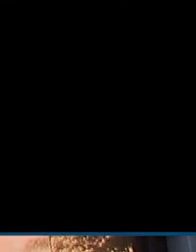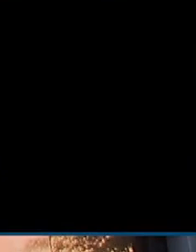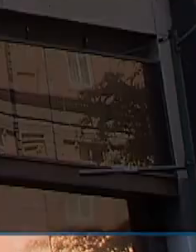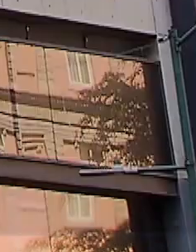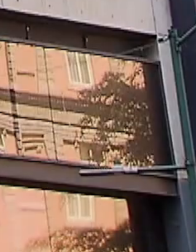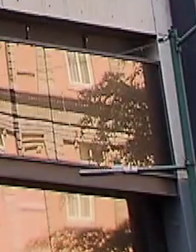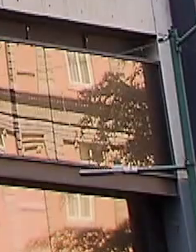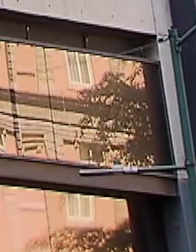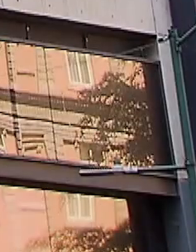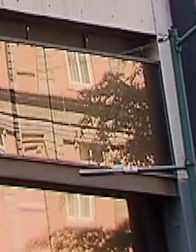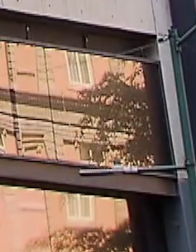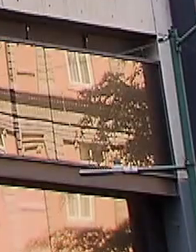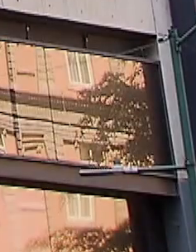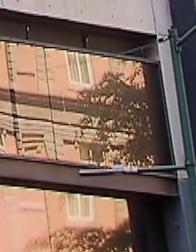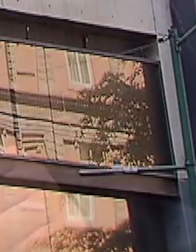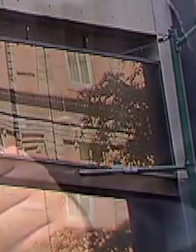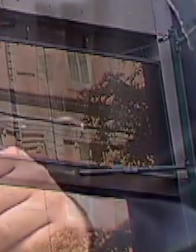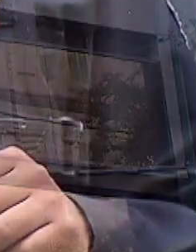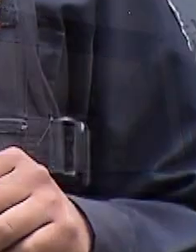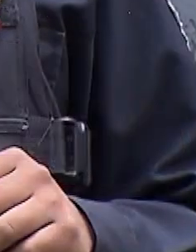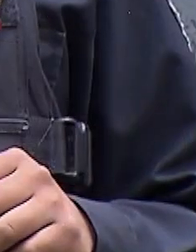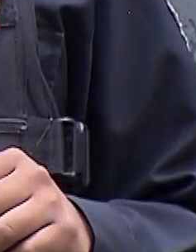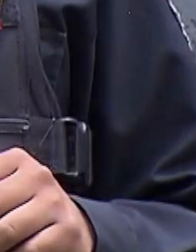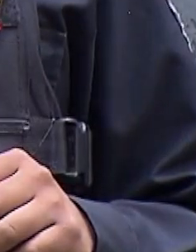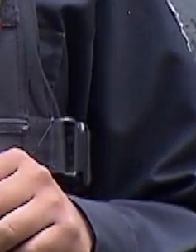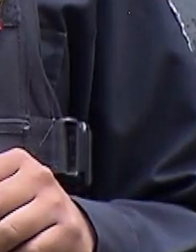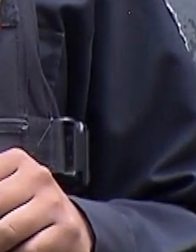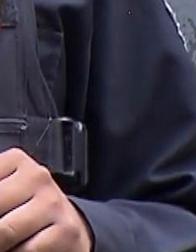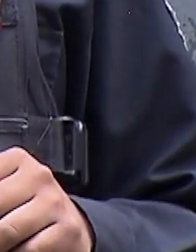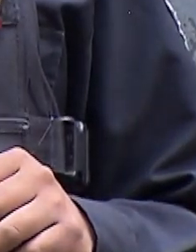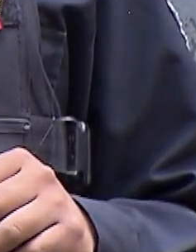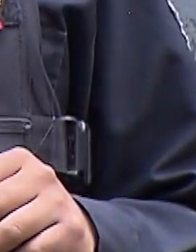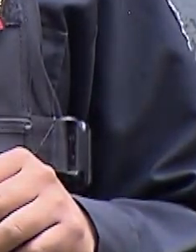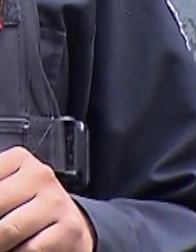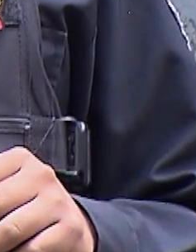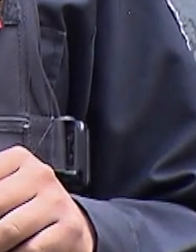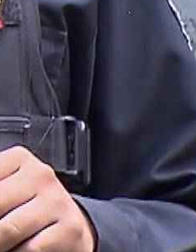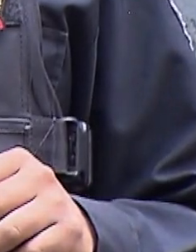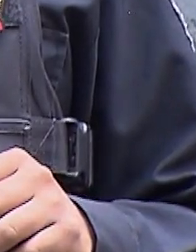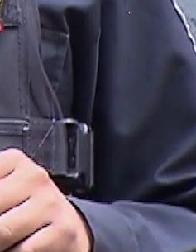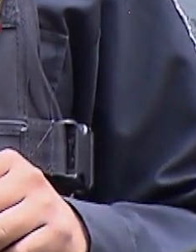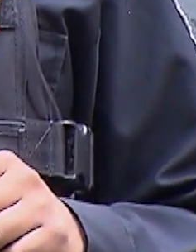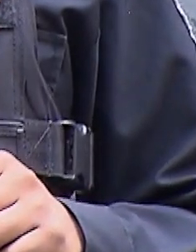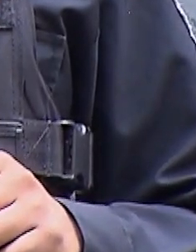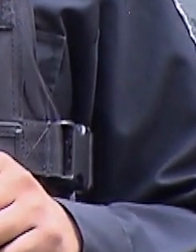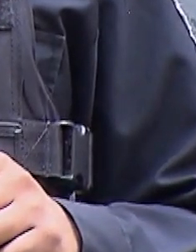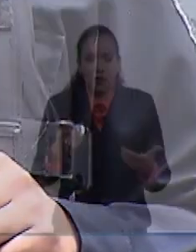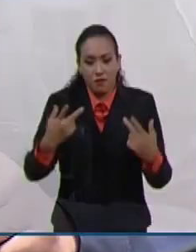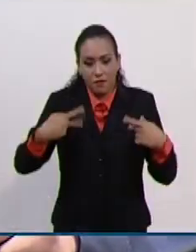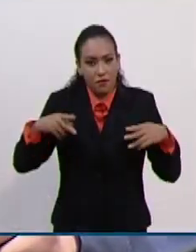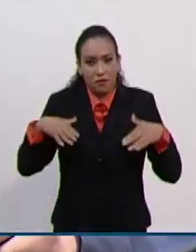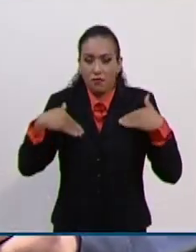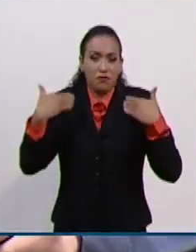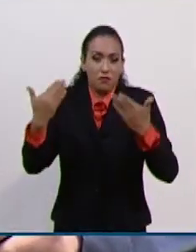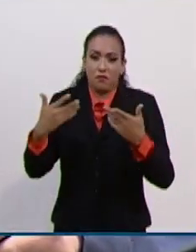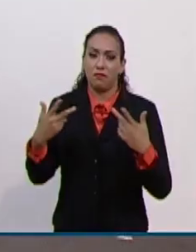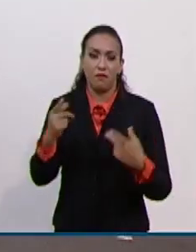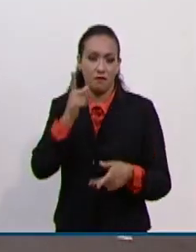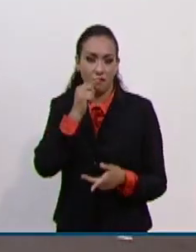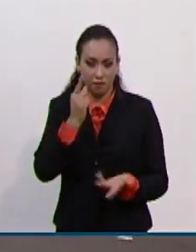a la sociedad y que comuniquen lo que hacen, luego de la ruptura que hay precisamente con la sociedad y con la